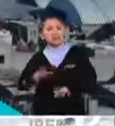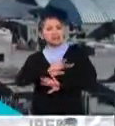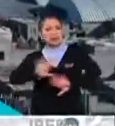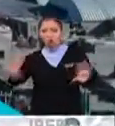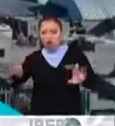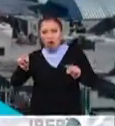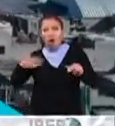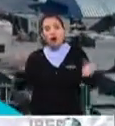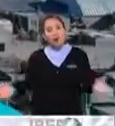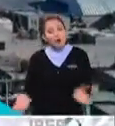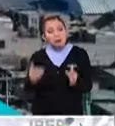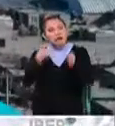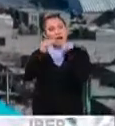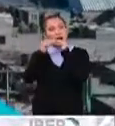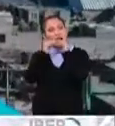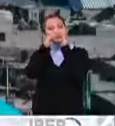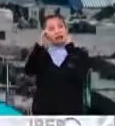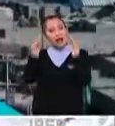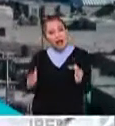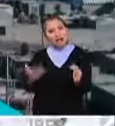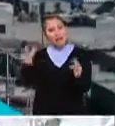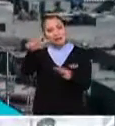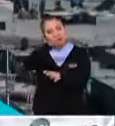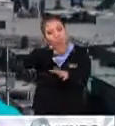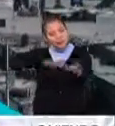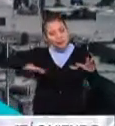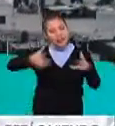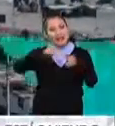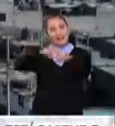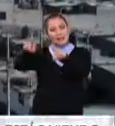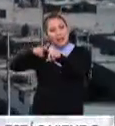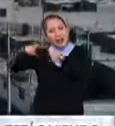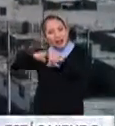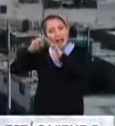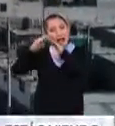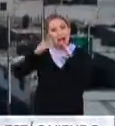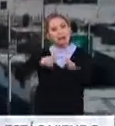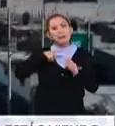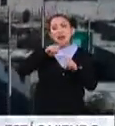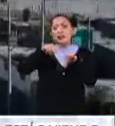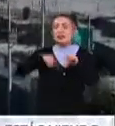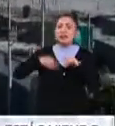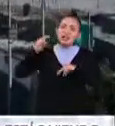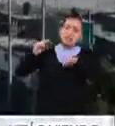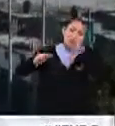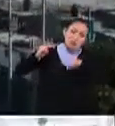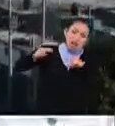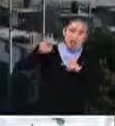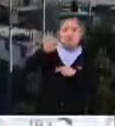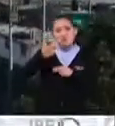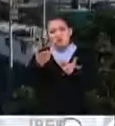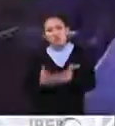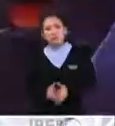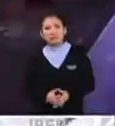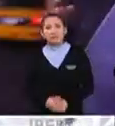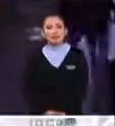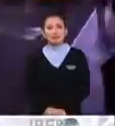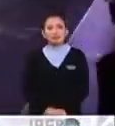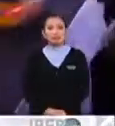pobres e impulsar zonas residenciales que contengan una amplia variedad de inmuebles para los distintos perfiles